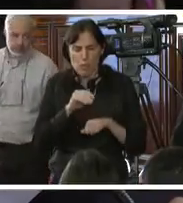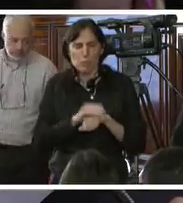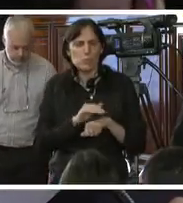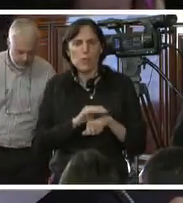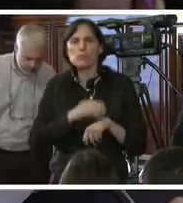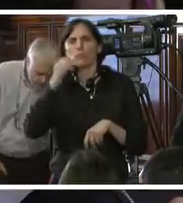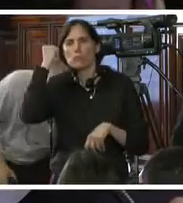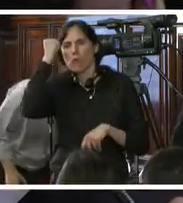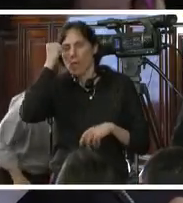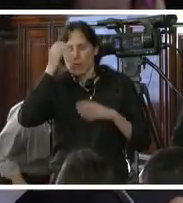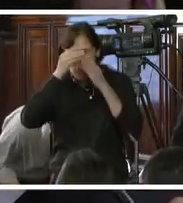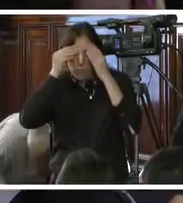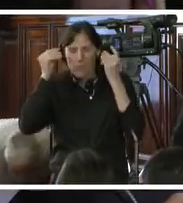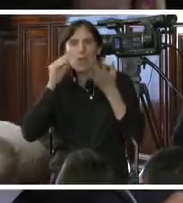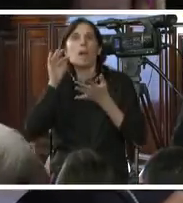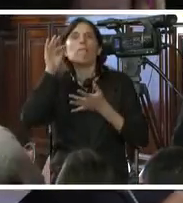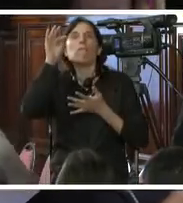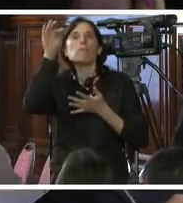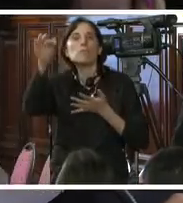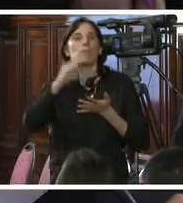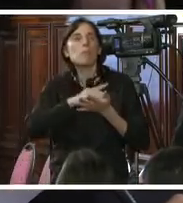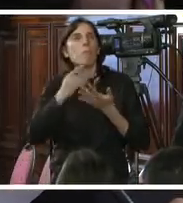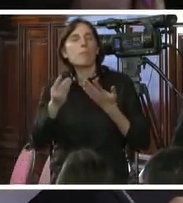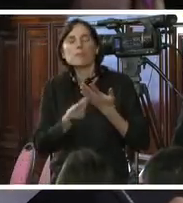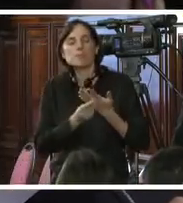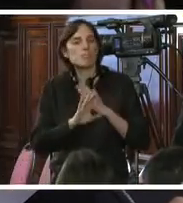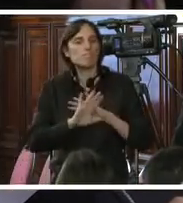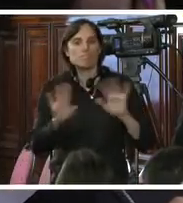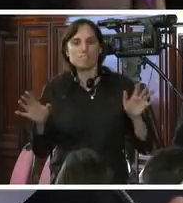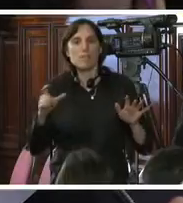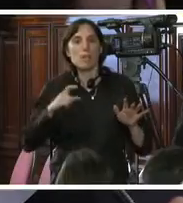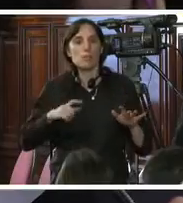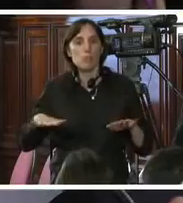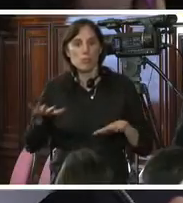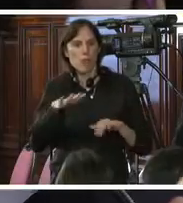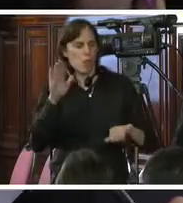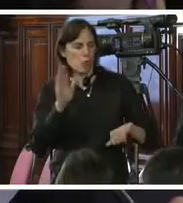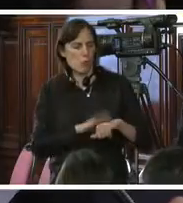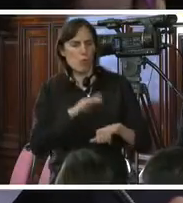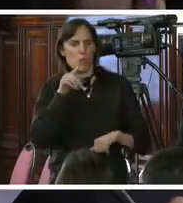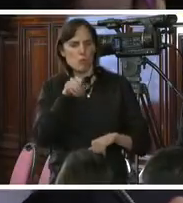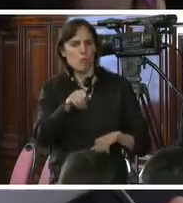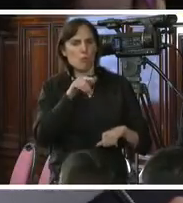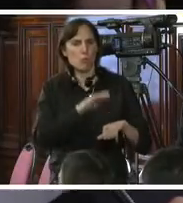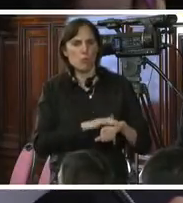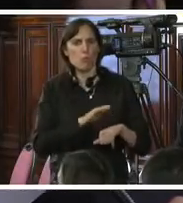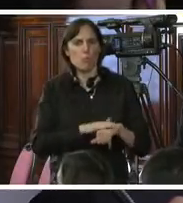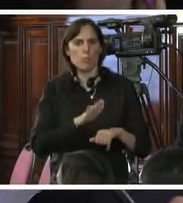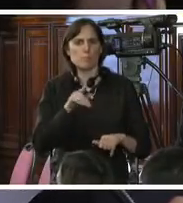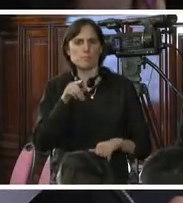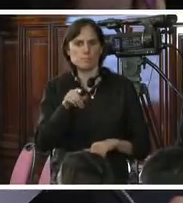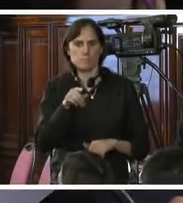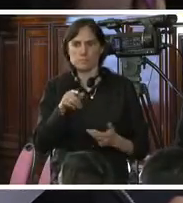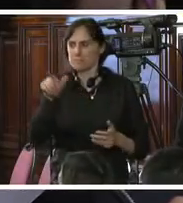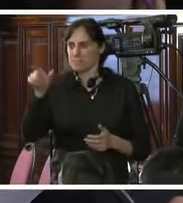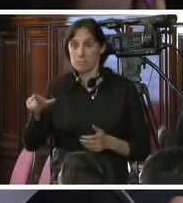lado sus sueños, su proyecto de vida. Se enfrentan a una sociedad que las culpa y a un Estado que las revictimiza, dejando al agresor en